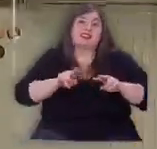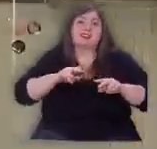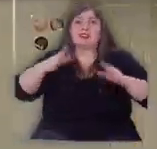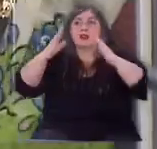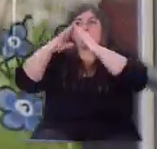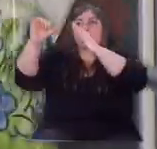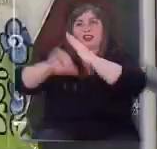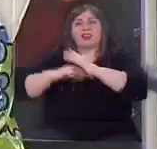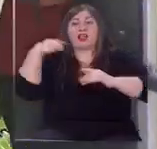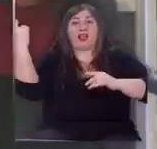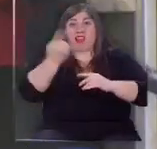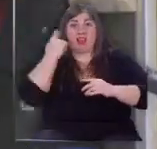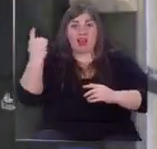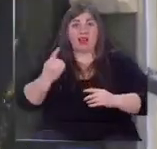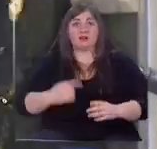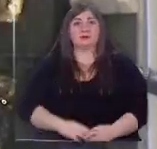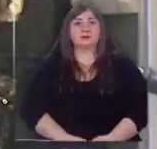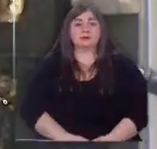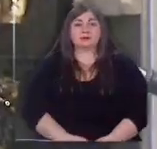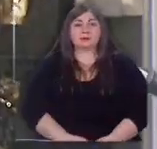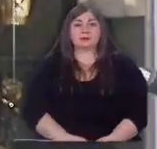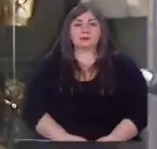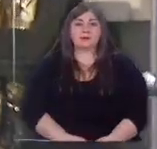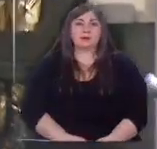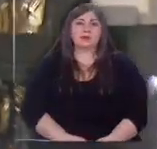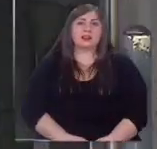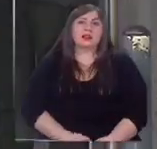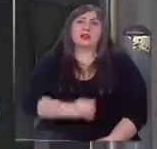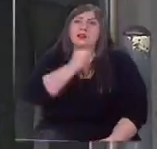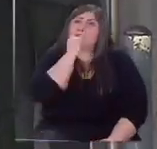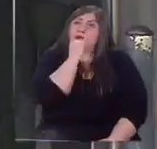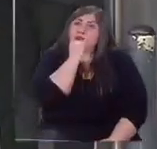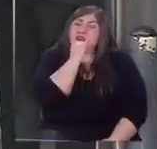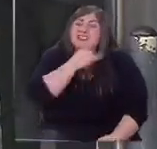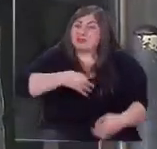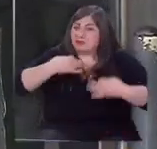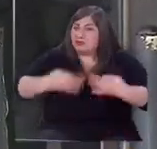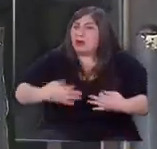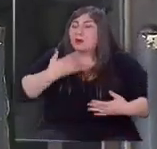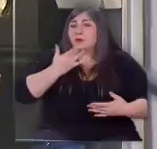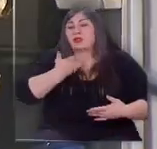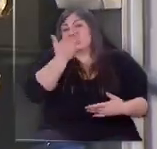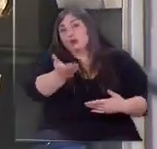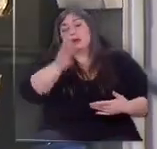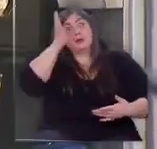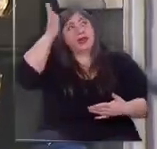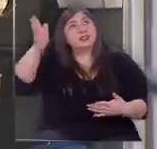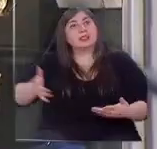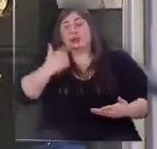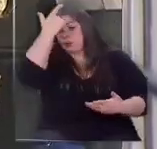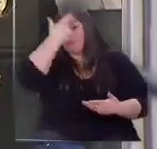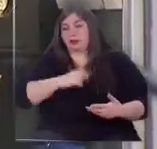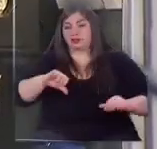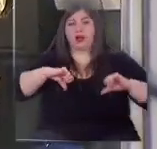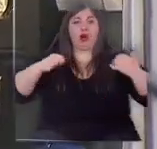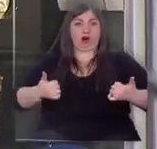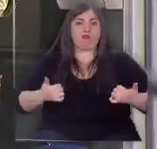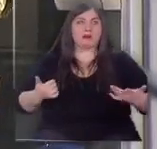cuarentenas más generales. Bueno, que además no sé si habrán sido efectivas, porque vos imaginate una persona